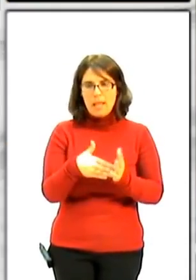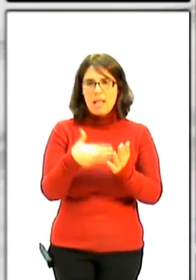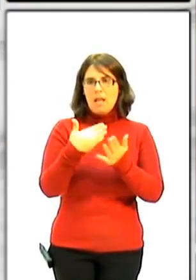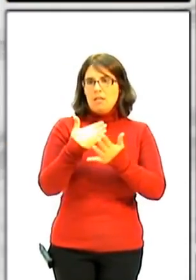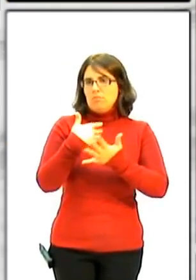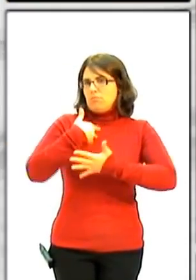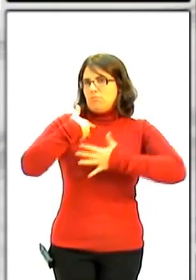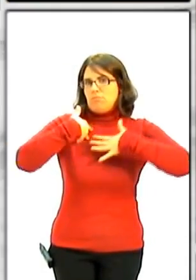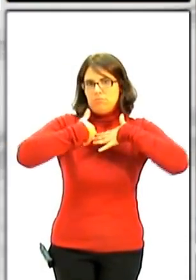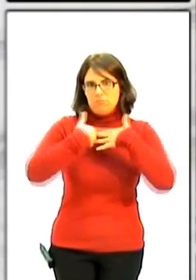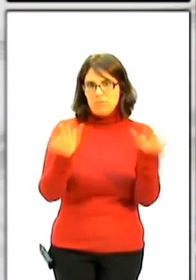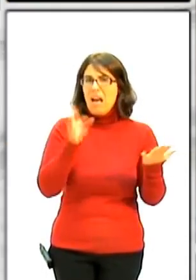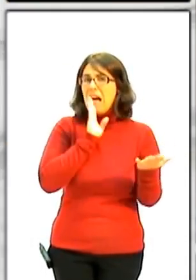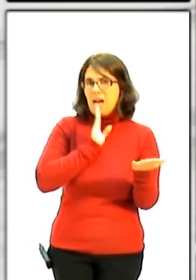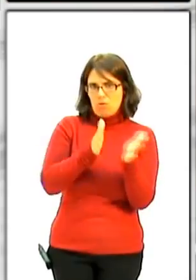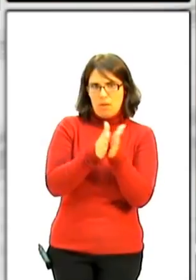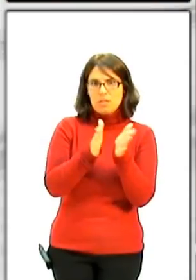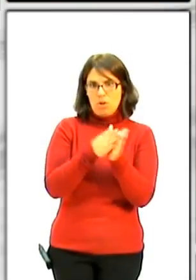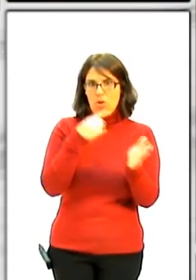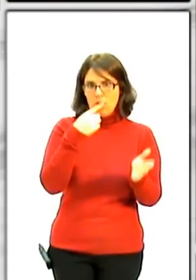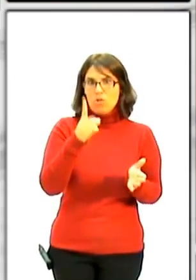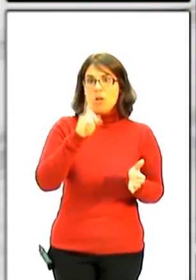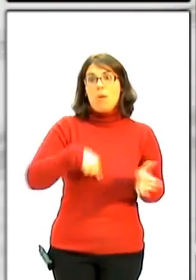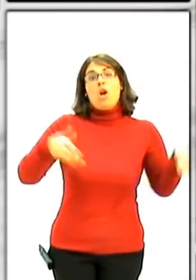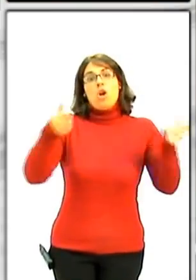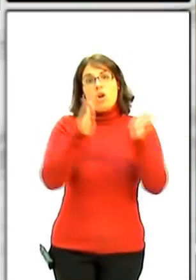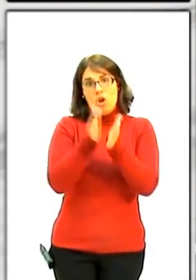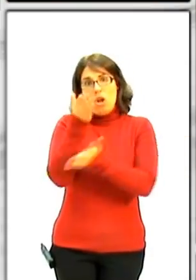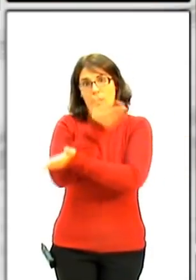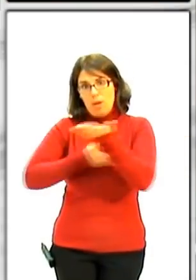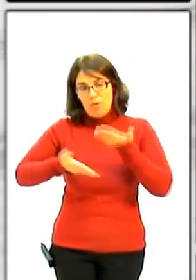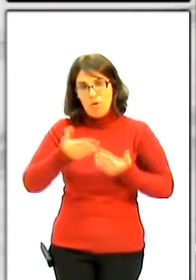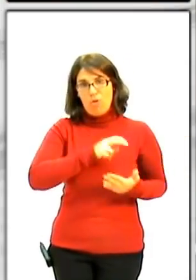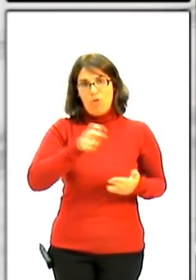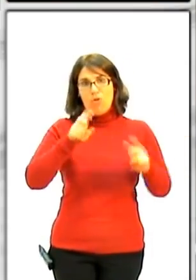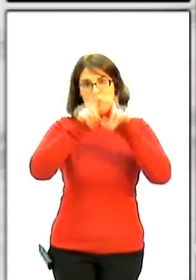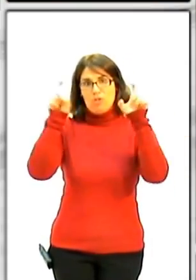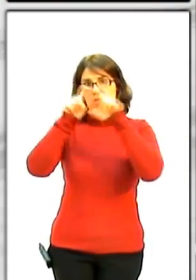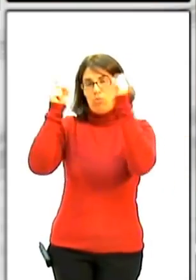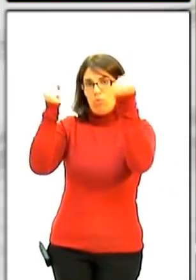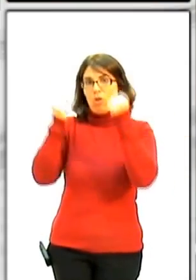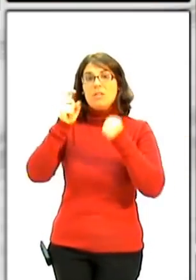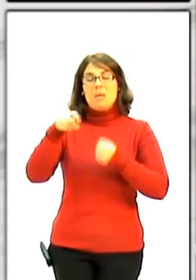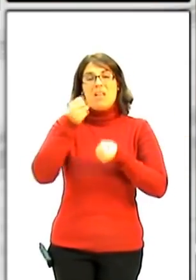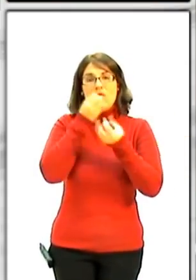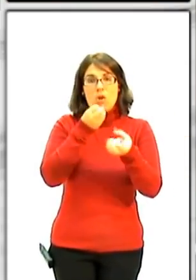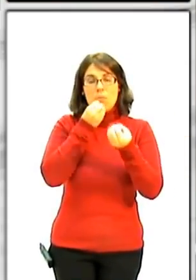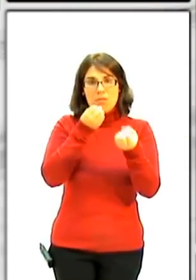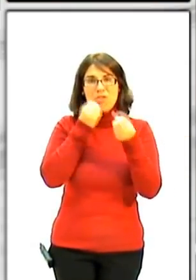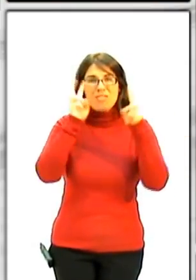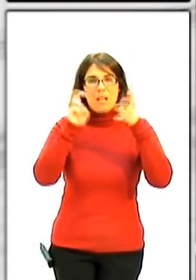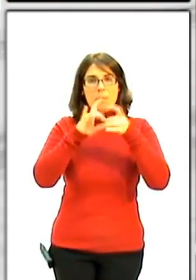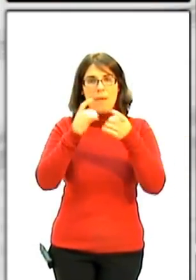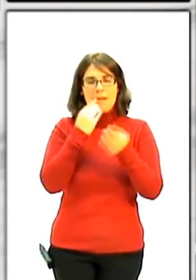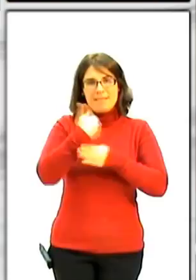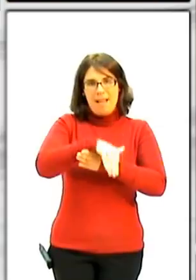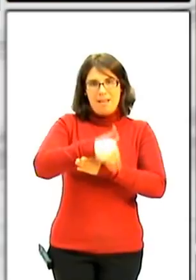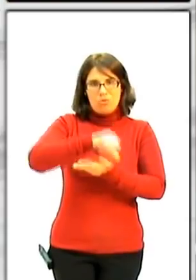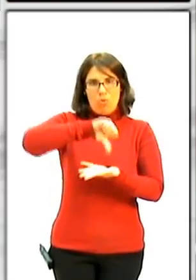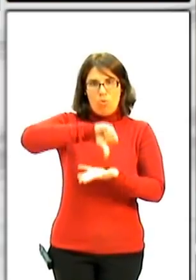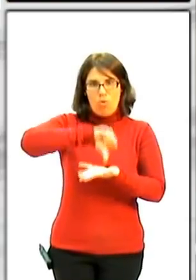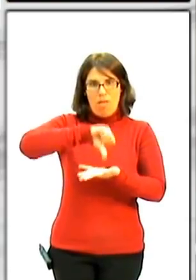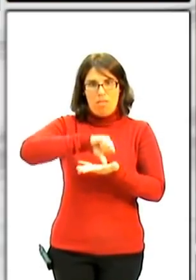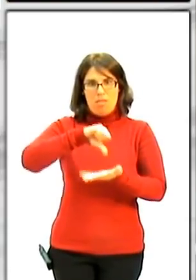1.25.000, como bien decía nuestro compañero, en colaboración con otras instituciones está también la información de Cartociudad, que te da información